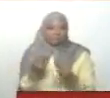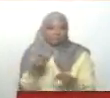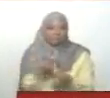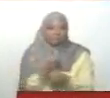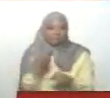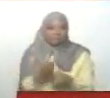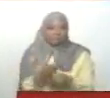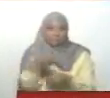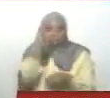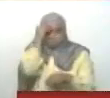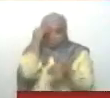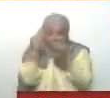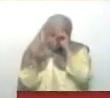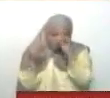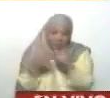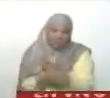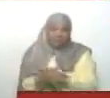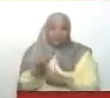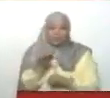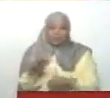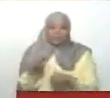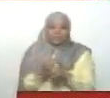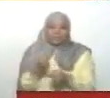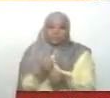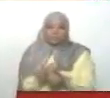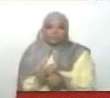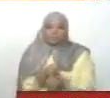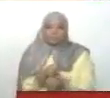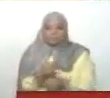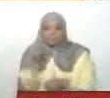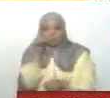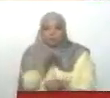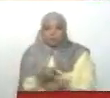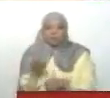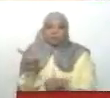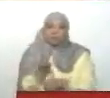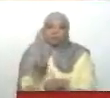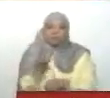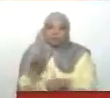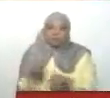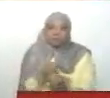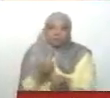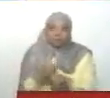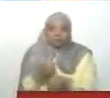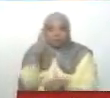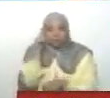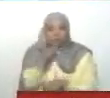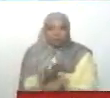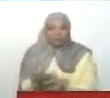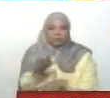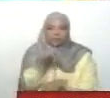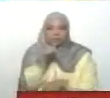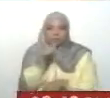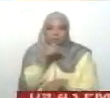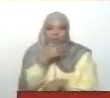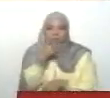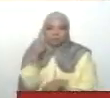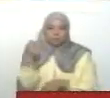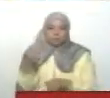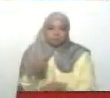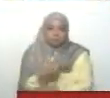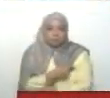todos aprendan estas cosas que son las que de verdad nos identifican como pueblo venezolano. Bueno, tú sabes que cuál es la mejor